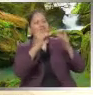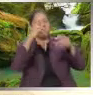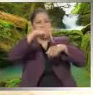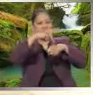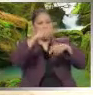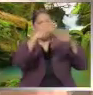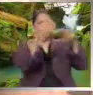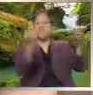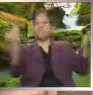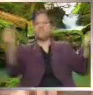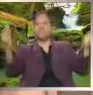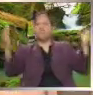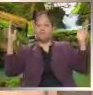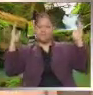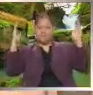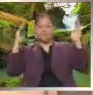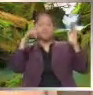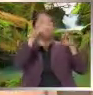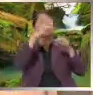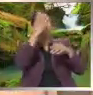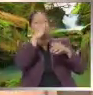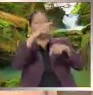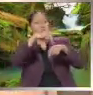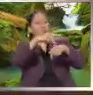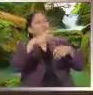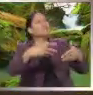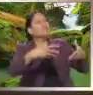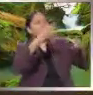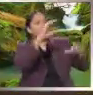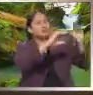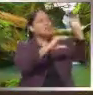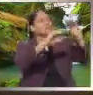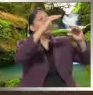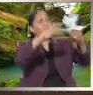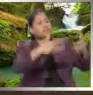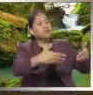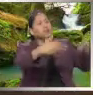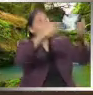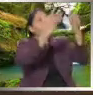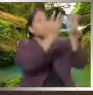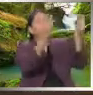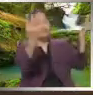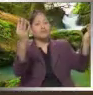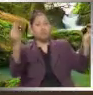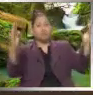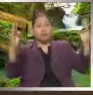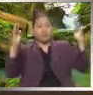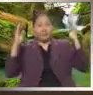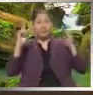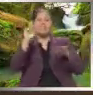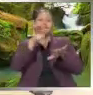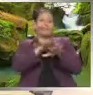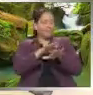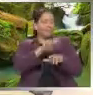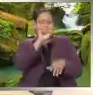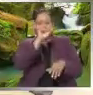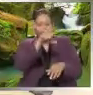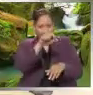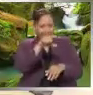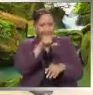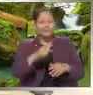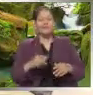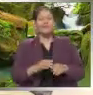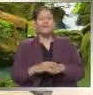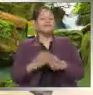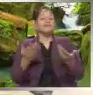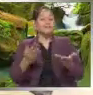una arquitectura hermosa. Grandes muros que más bien parecen murallas y los colmenares. Y bueno, en Tlalpan la cosa fue todavía mucho más para